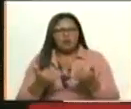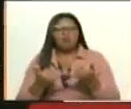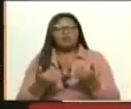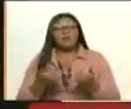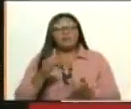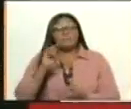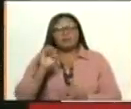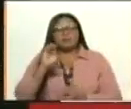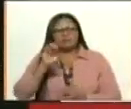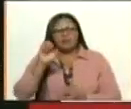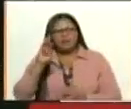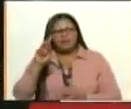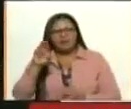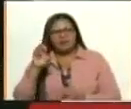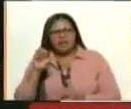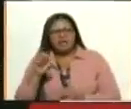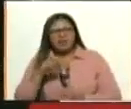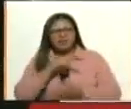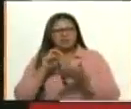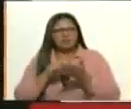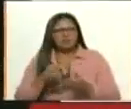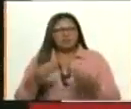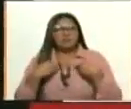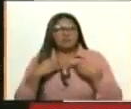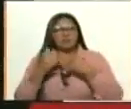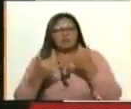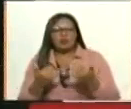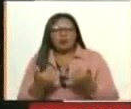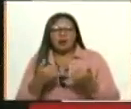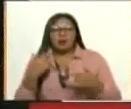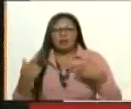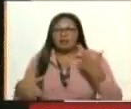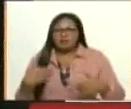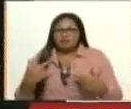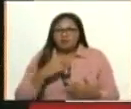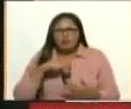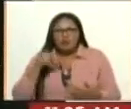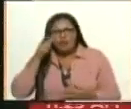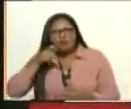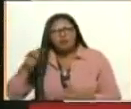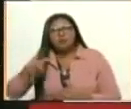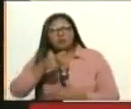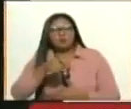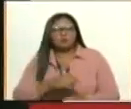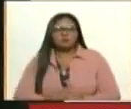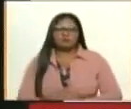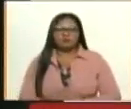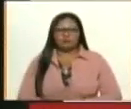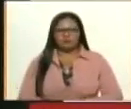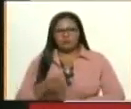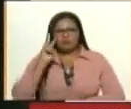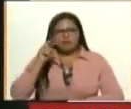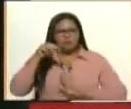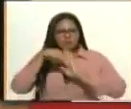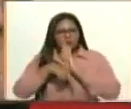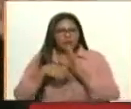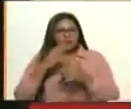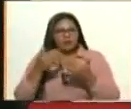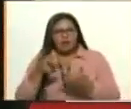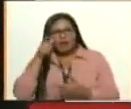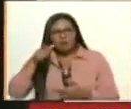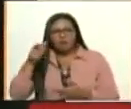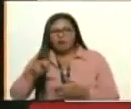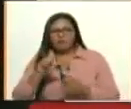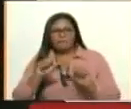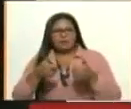en lo nacional, de vivir la creación y la recreación de nuestro pueblo, desde esa mirada íntima en la que el pueblo se permite